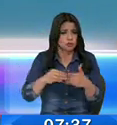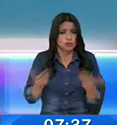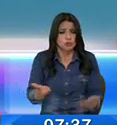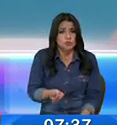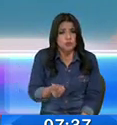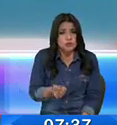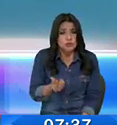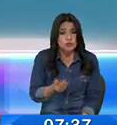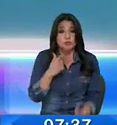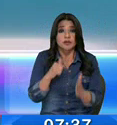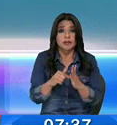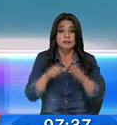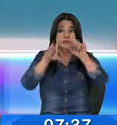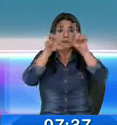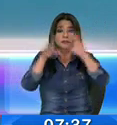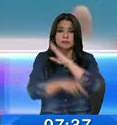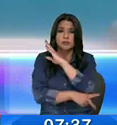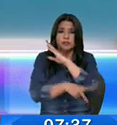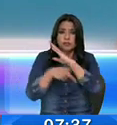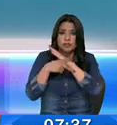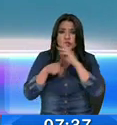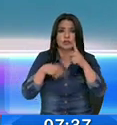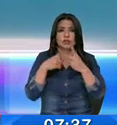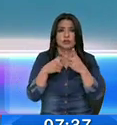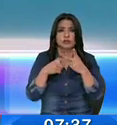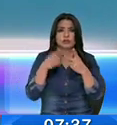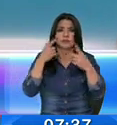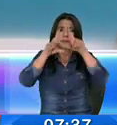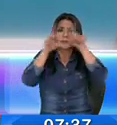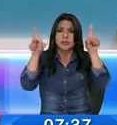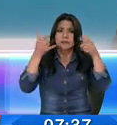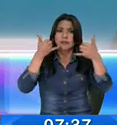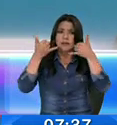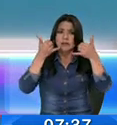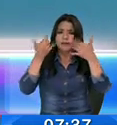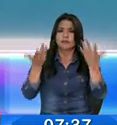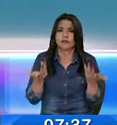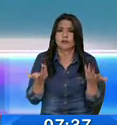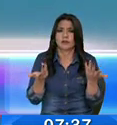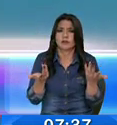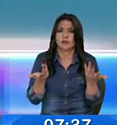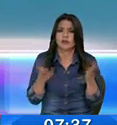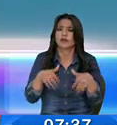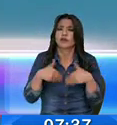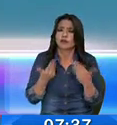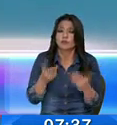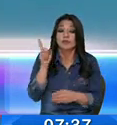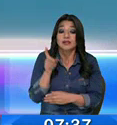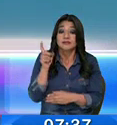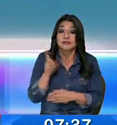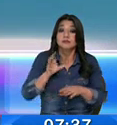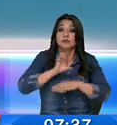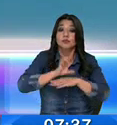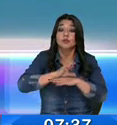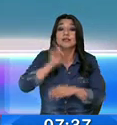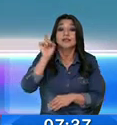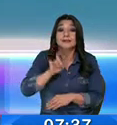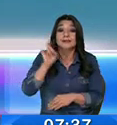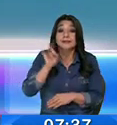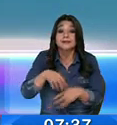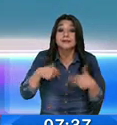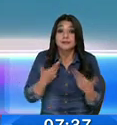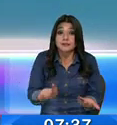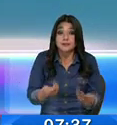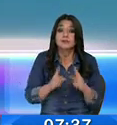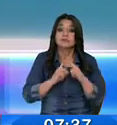mire el tema de las petroleras mira el tema de las telefónicas en fin entonces qué necesita el país el país necesita que haya